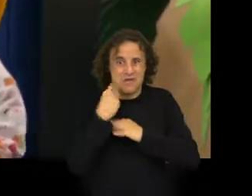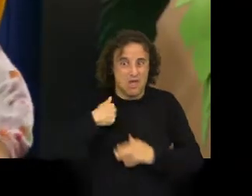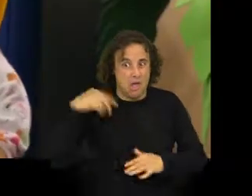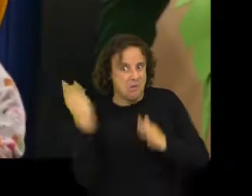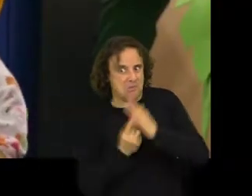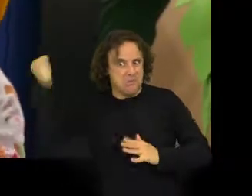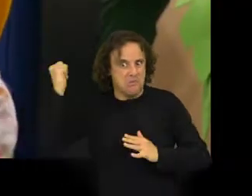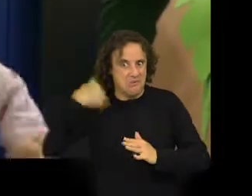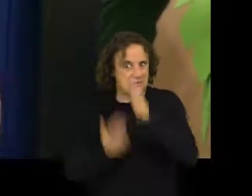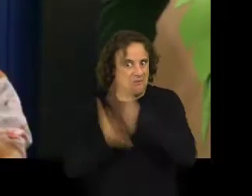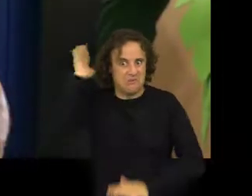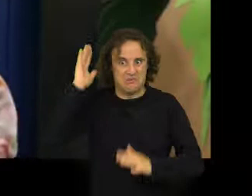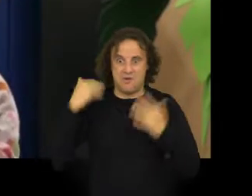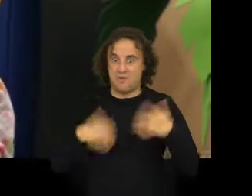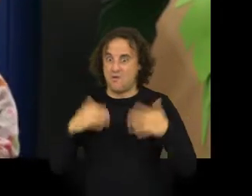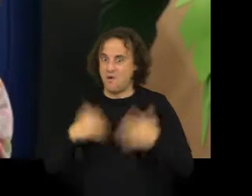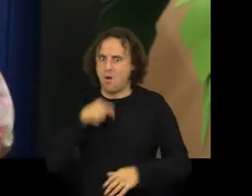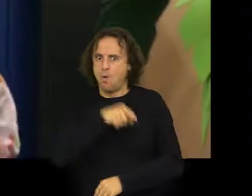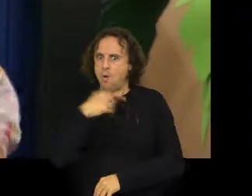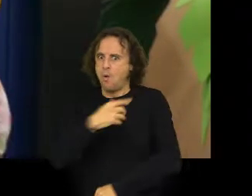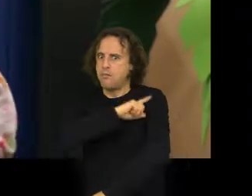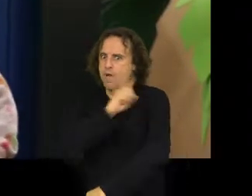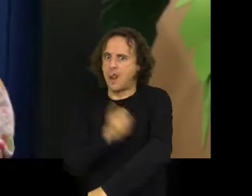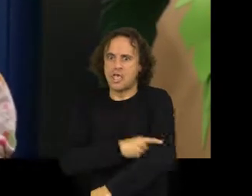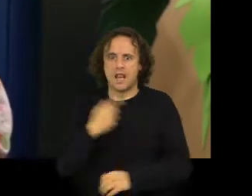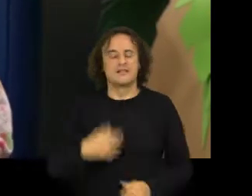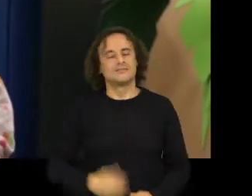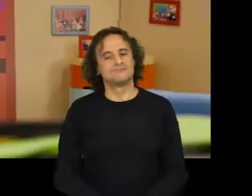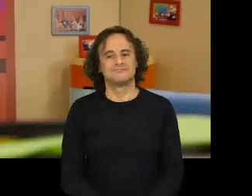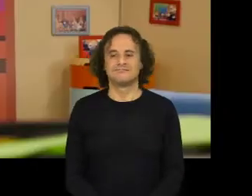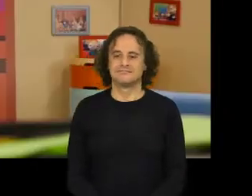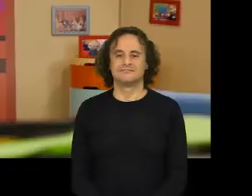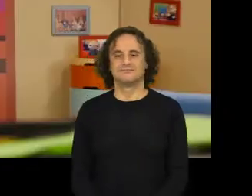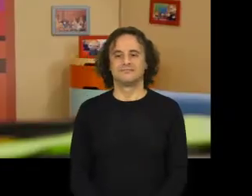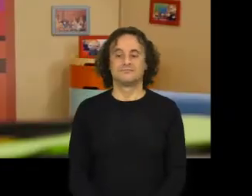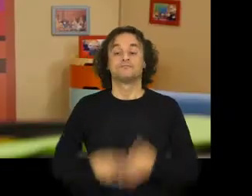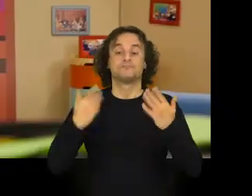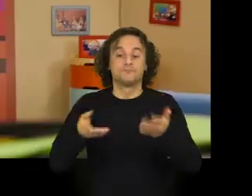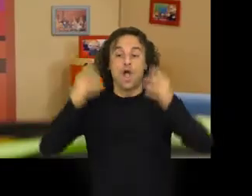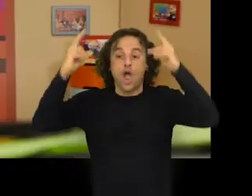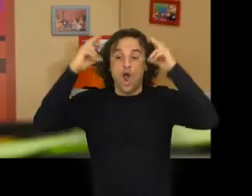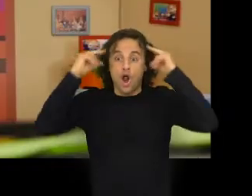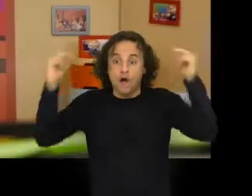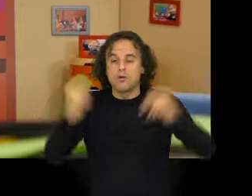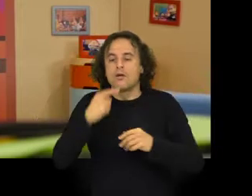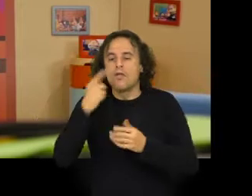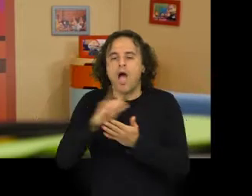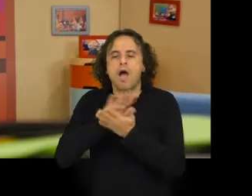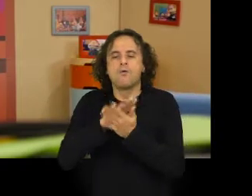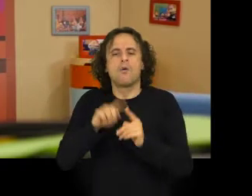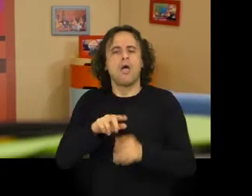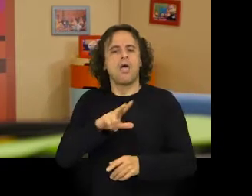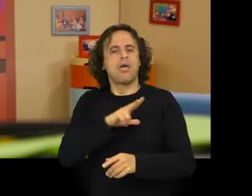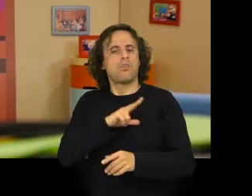lisco dalí como unha moto! ¡Ai, que valente, Carapuchiña! ¡Ai! O lobo faloulle con